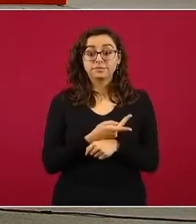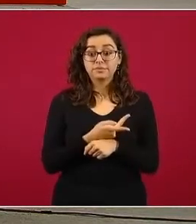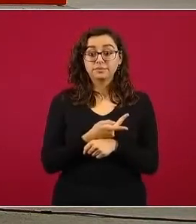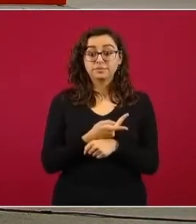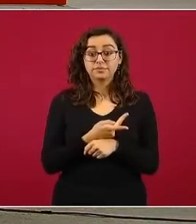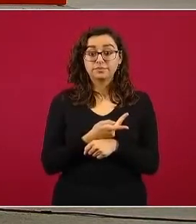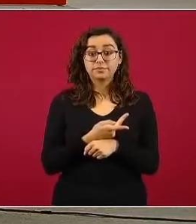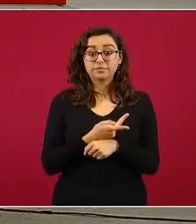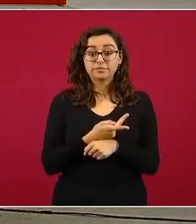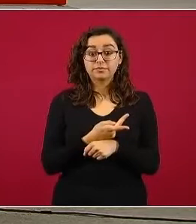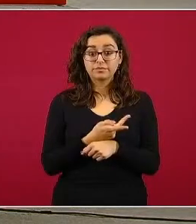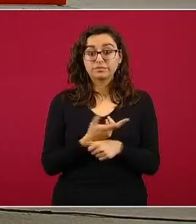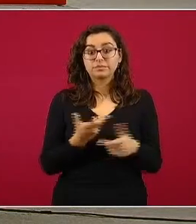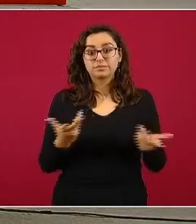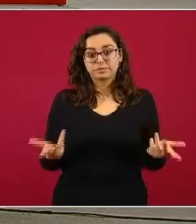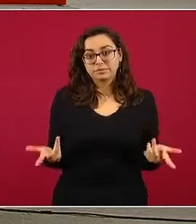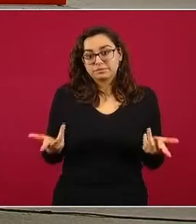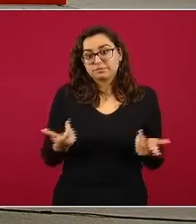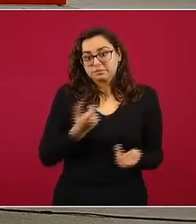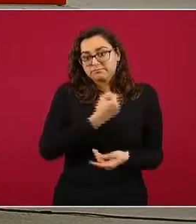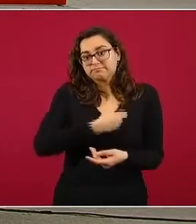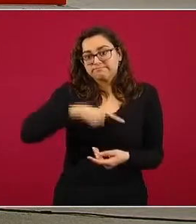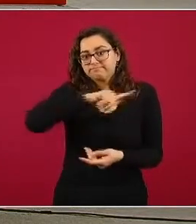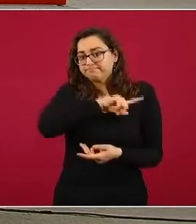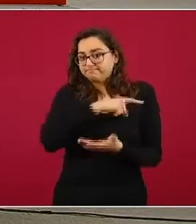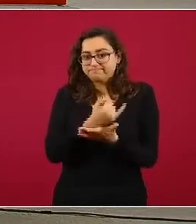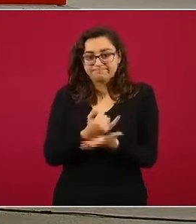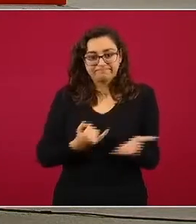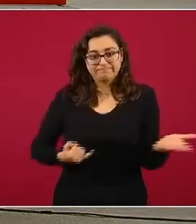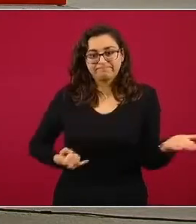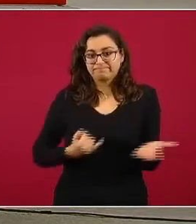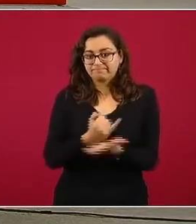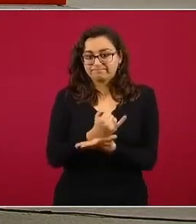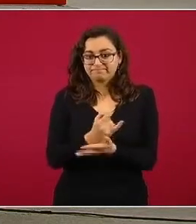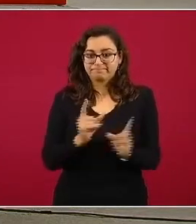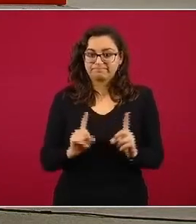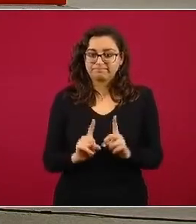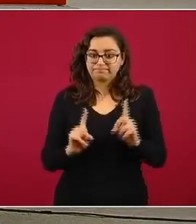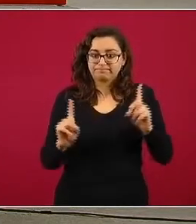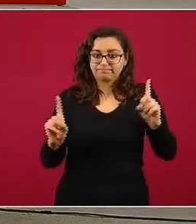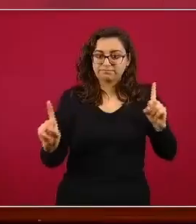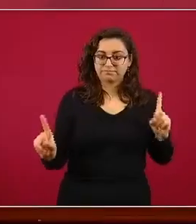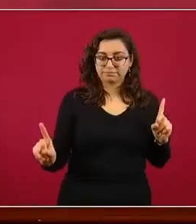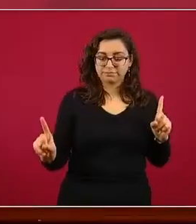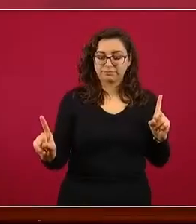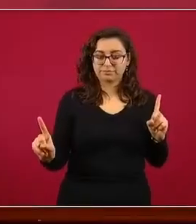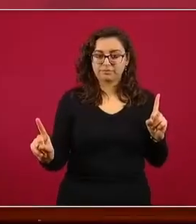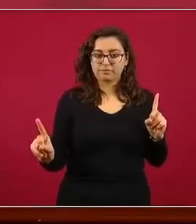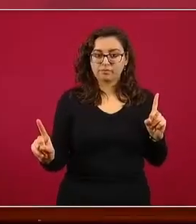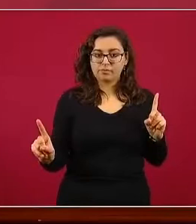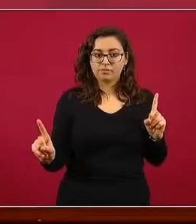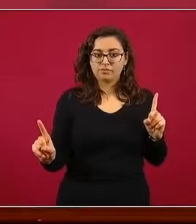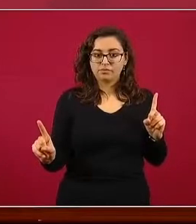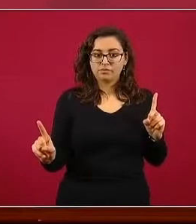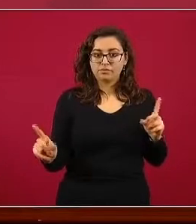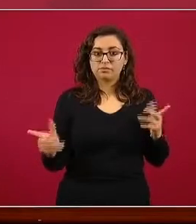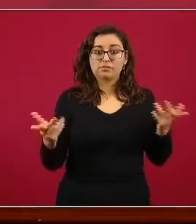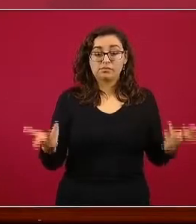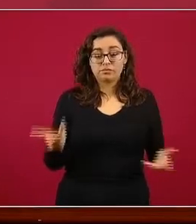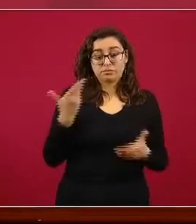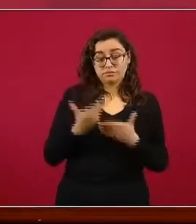tenemos los mecanismos de la salud pública. La sana distancia, lo que en México agrupamos como